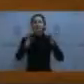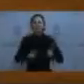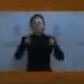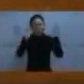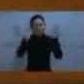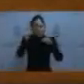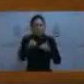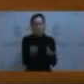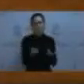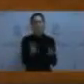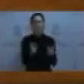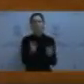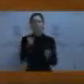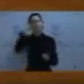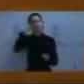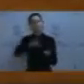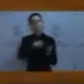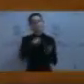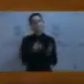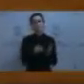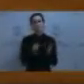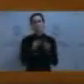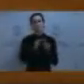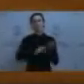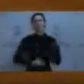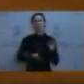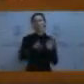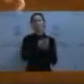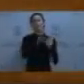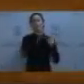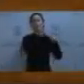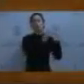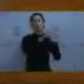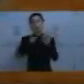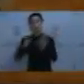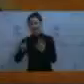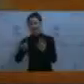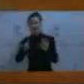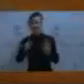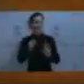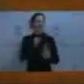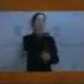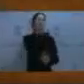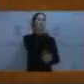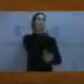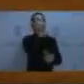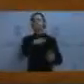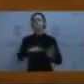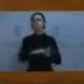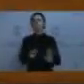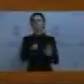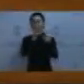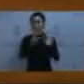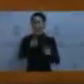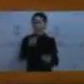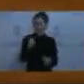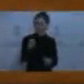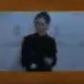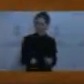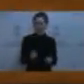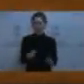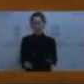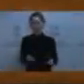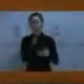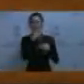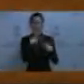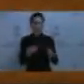que está trabajando en un proyecto de modificar la ley del 86, pero esto ya fue aprobado también en el 2006 y que